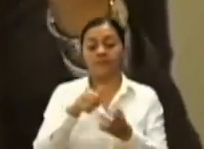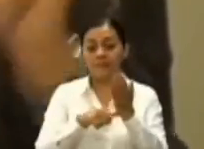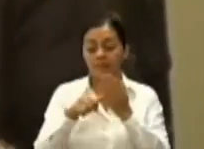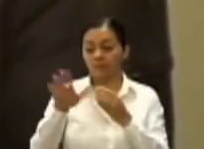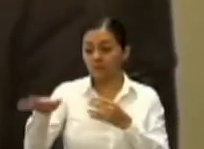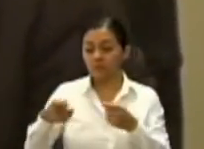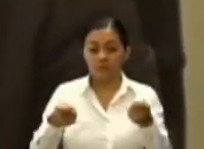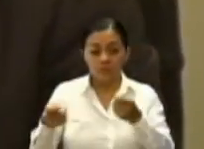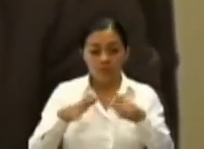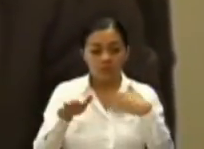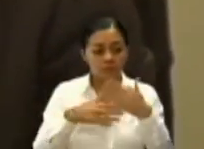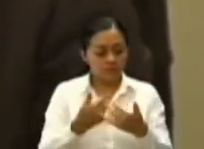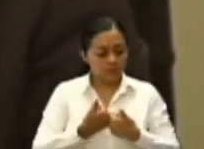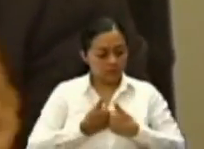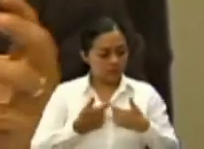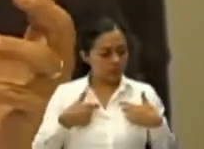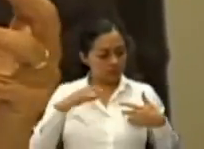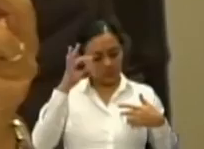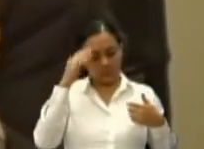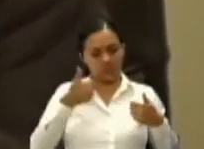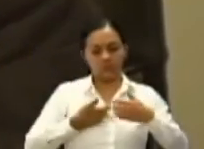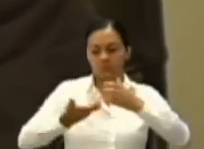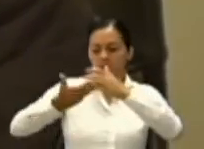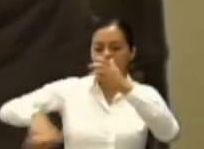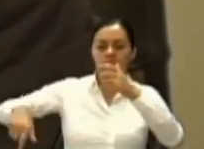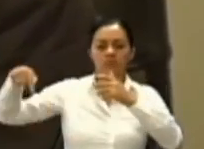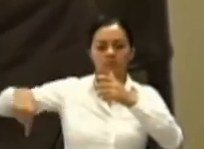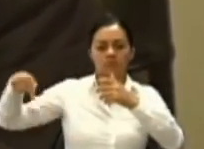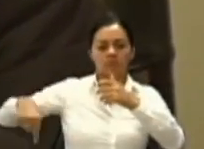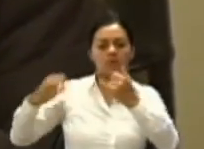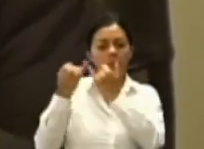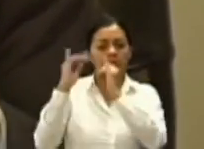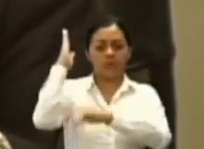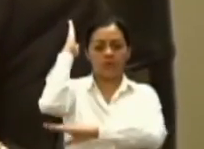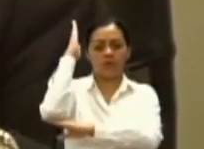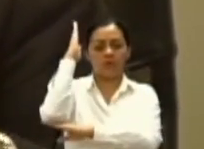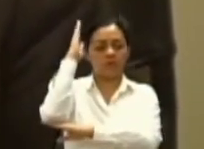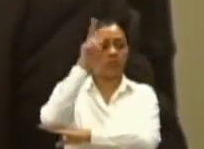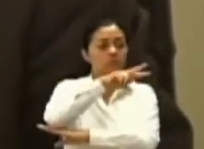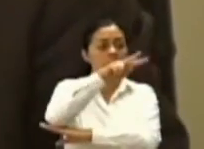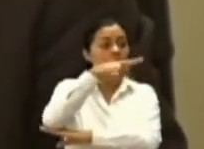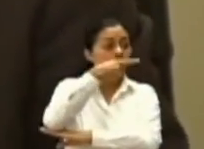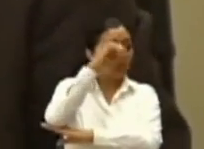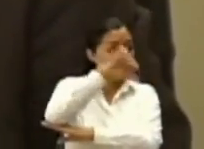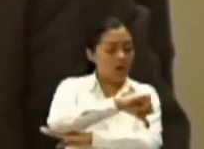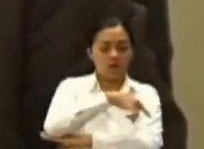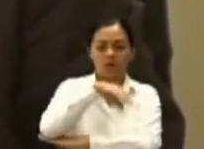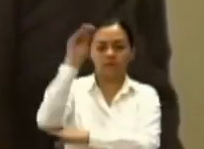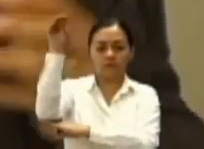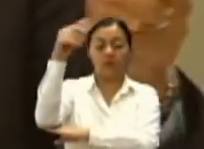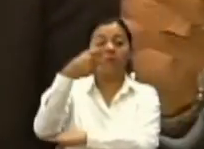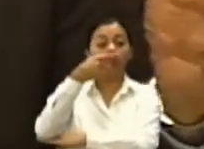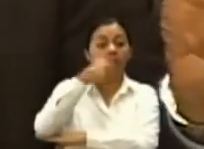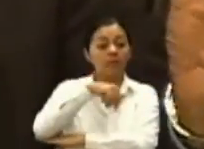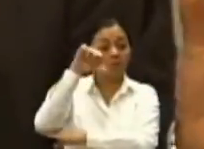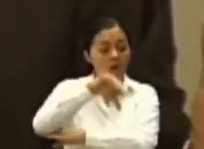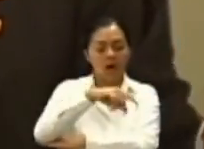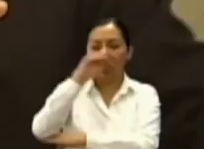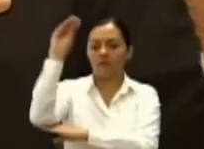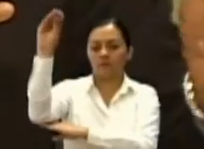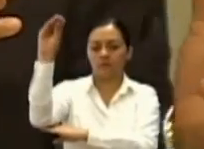controlar esos propios hospitales ahora tengo una agencia independiente autónoma financiera administrativamente no de hecho